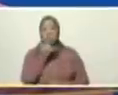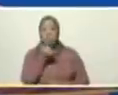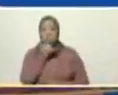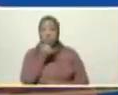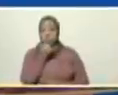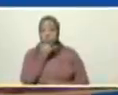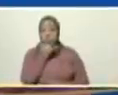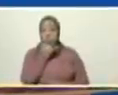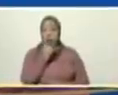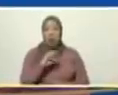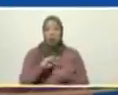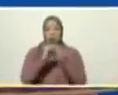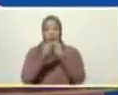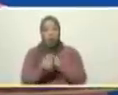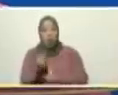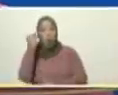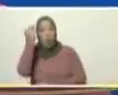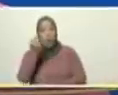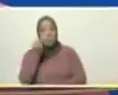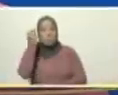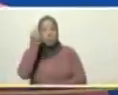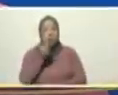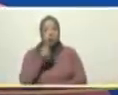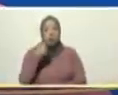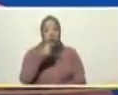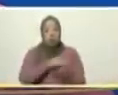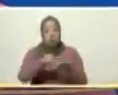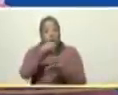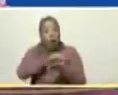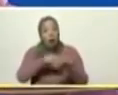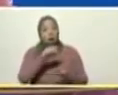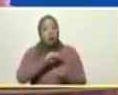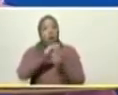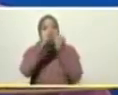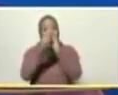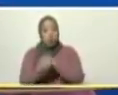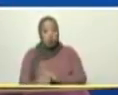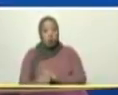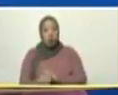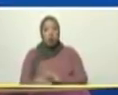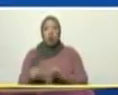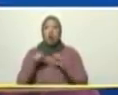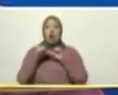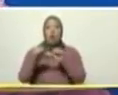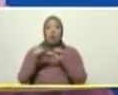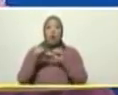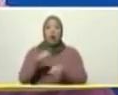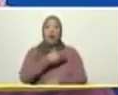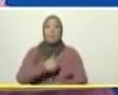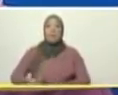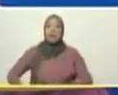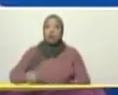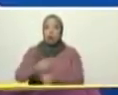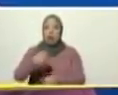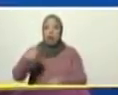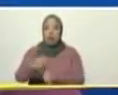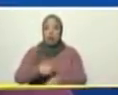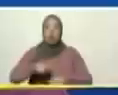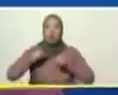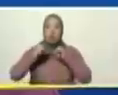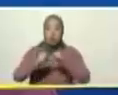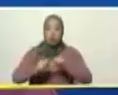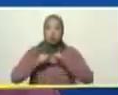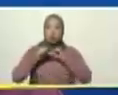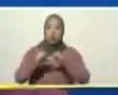hacerse ninguna autocrítica. Bueno, el Partido Comunista en esa época decidió persistir. Y decidió persistir y seguir del